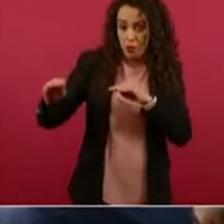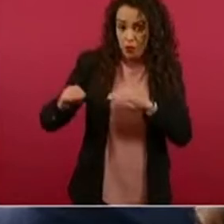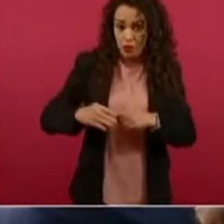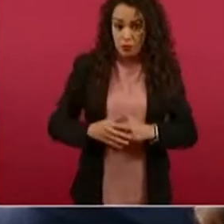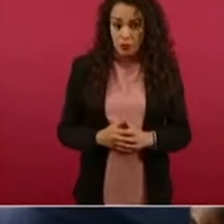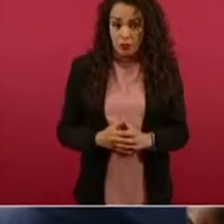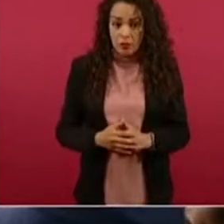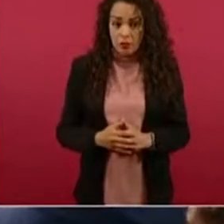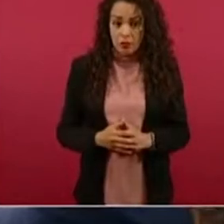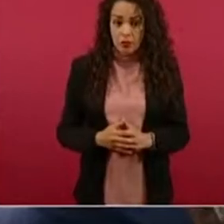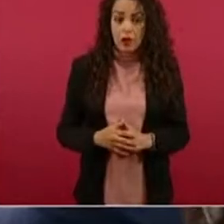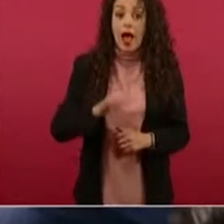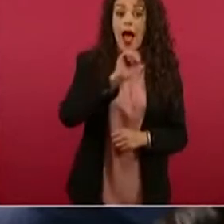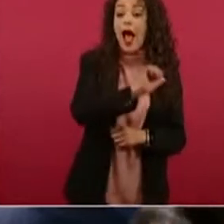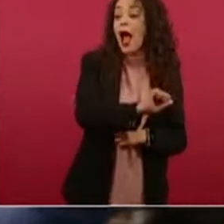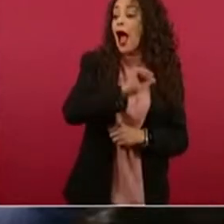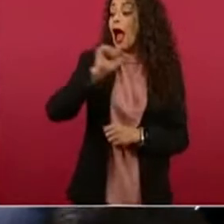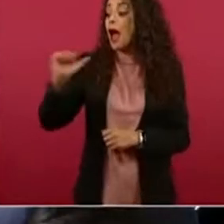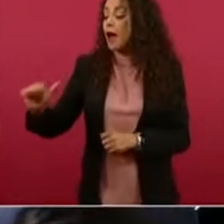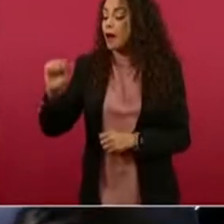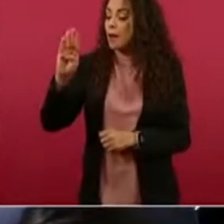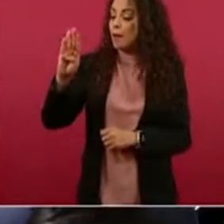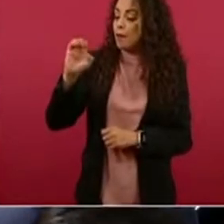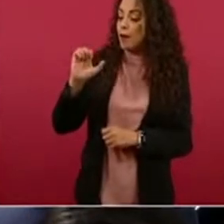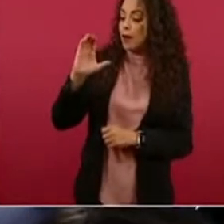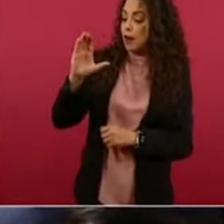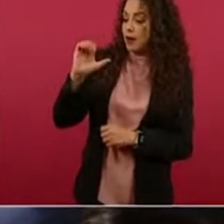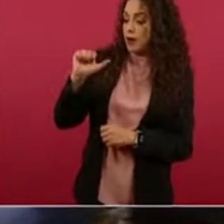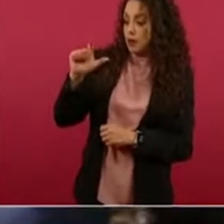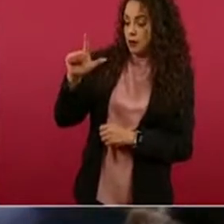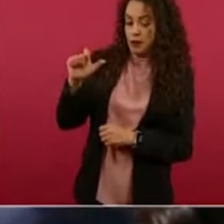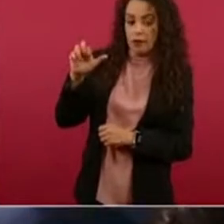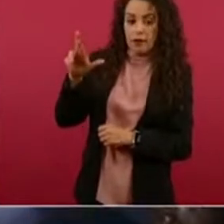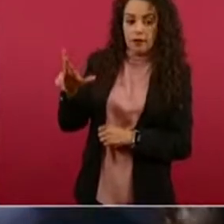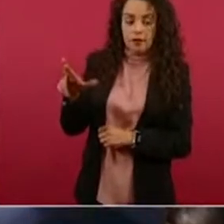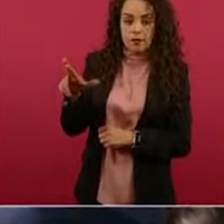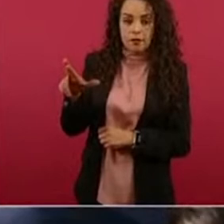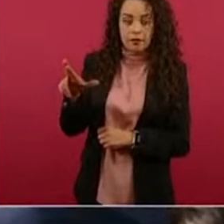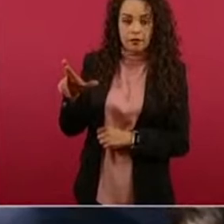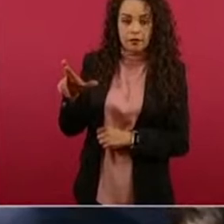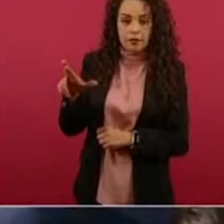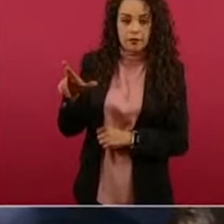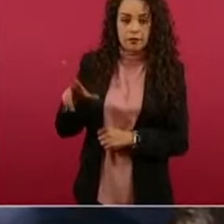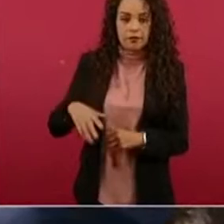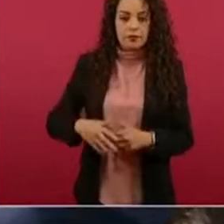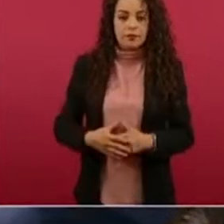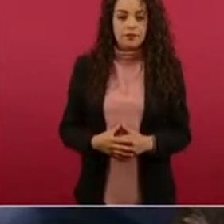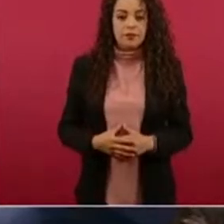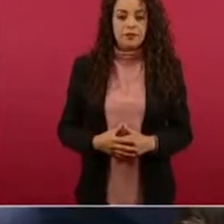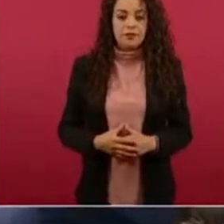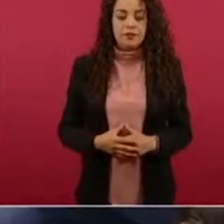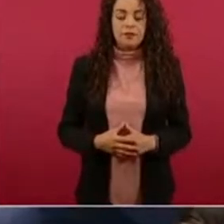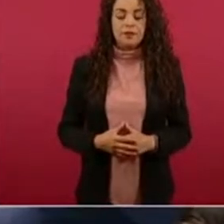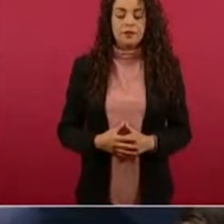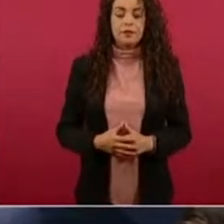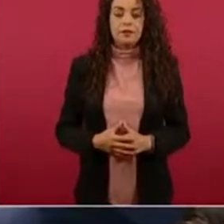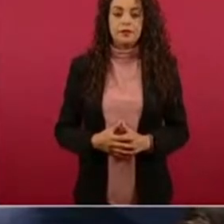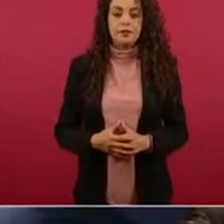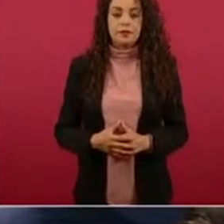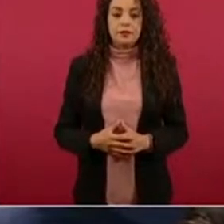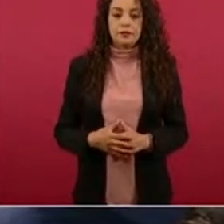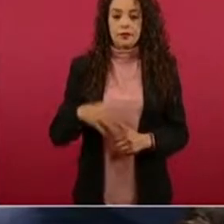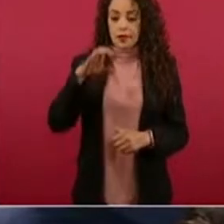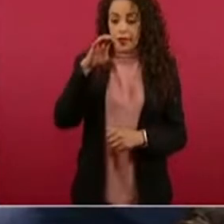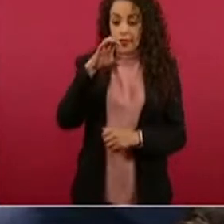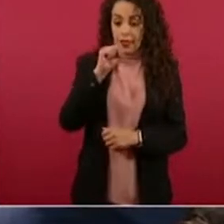No, pero a Bacalar, descárcega